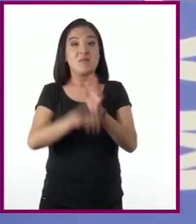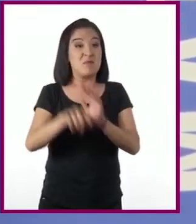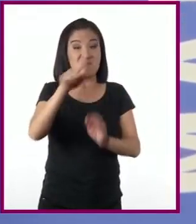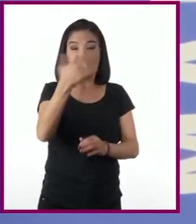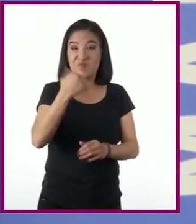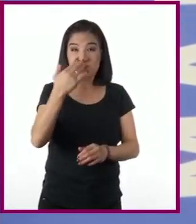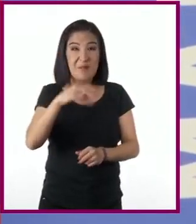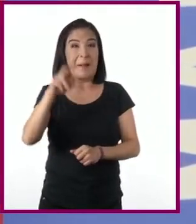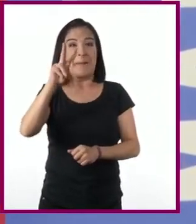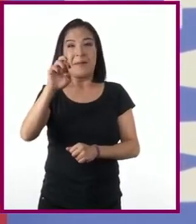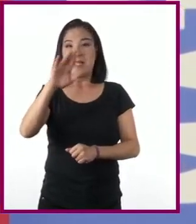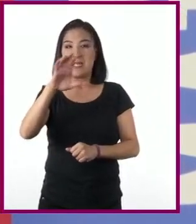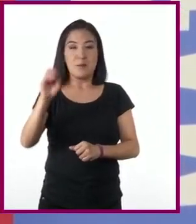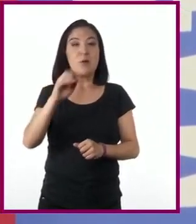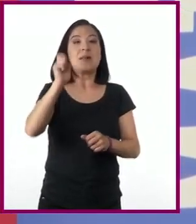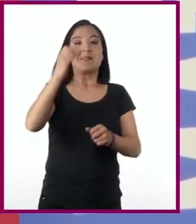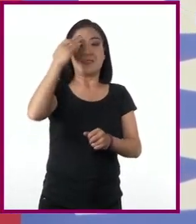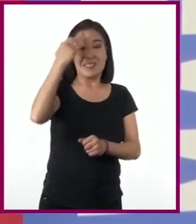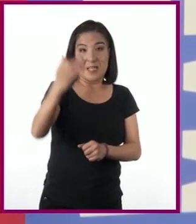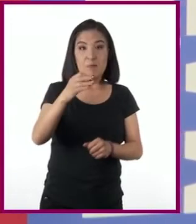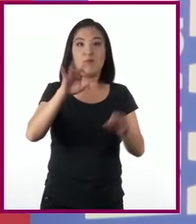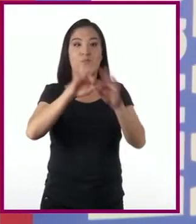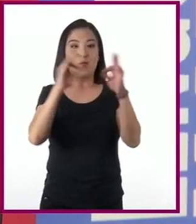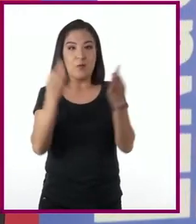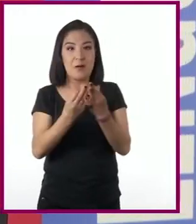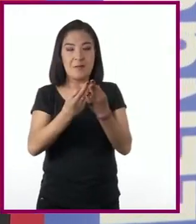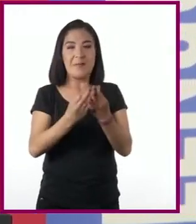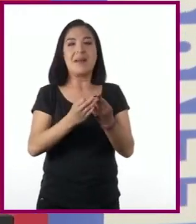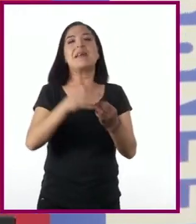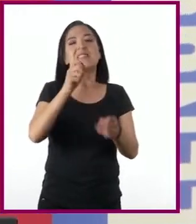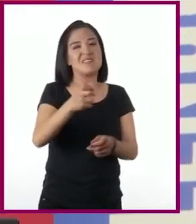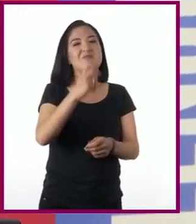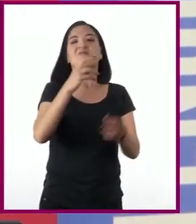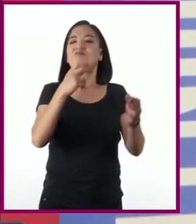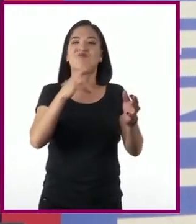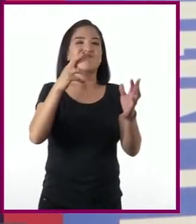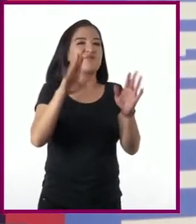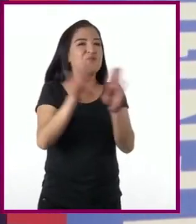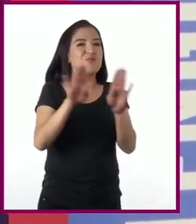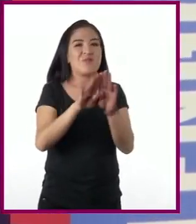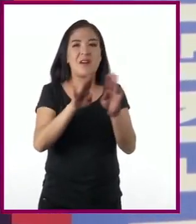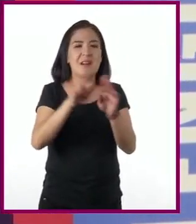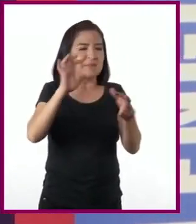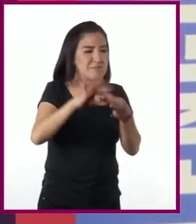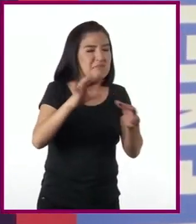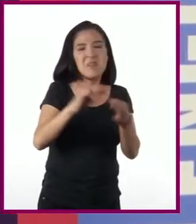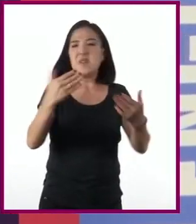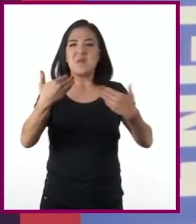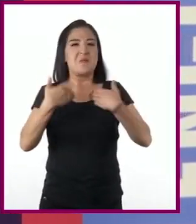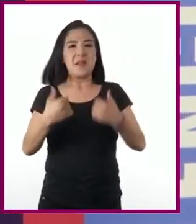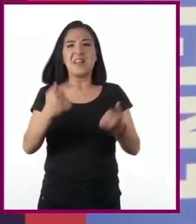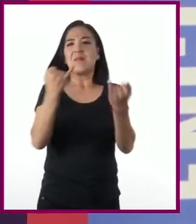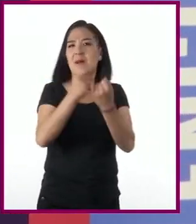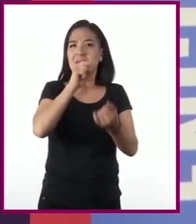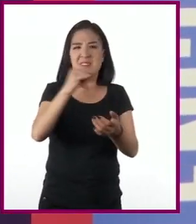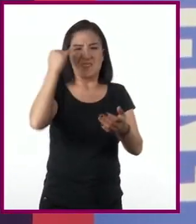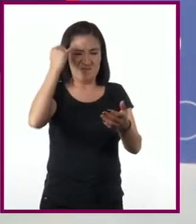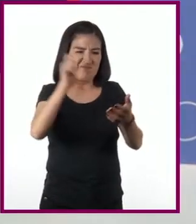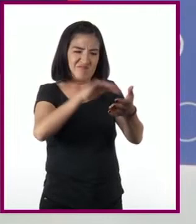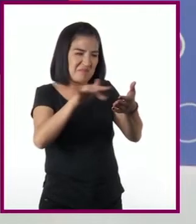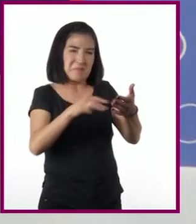conjugados en la forma y el tiempo que les corresponde, su significado no quedaría claro y la idea no quedaría